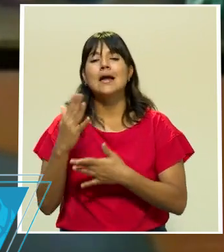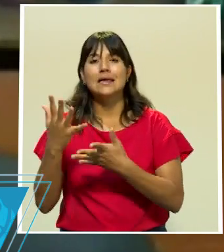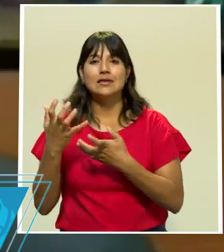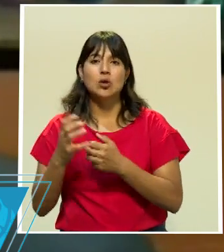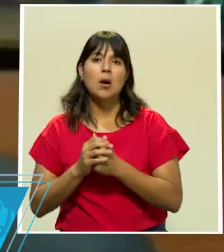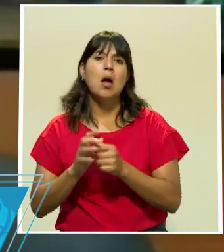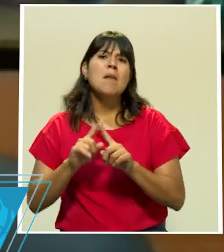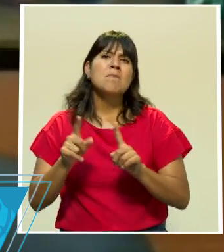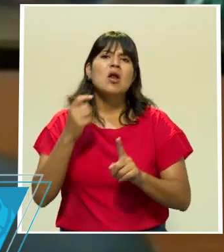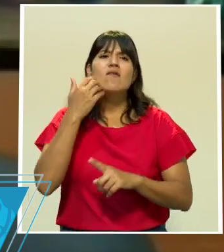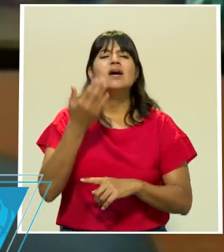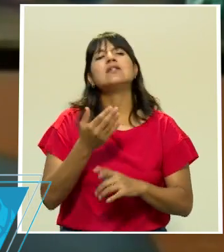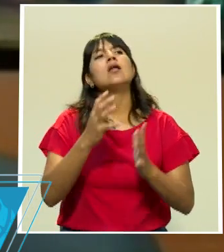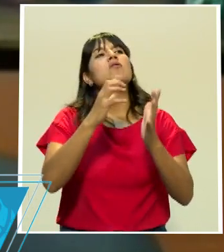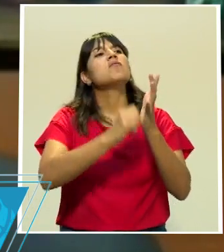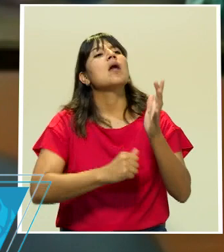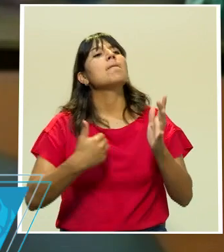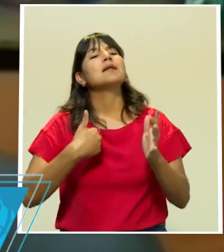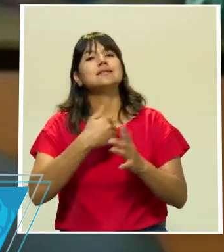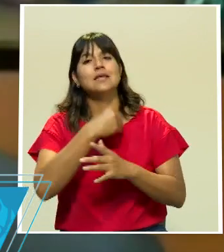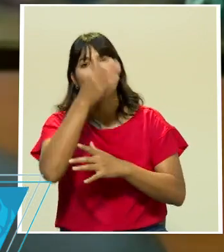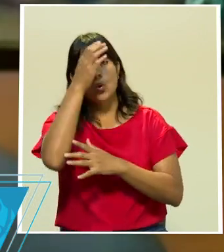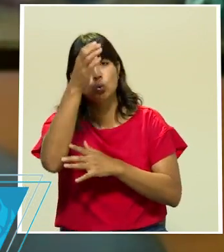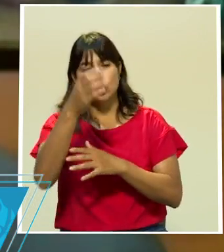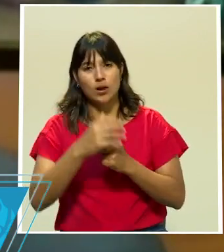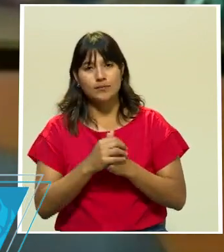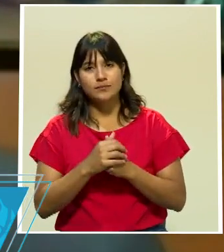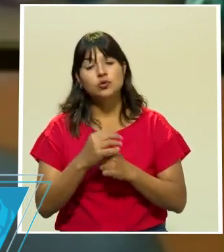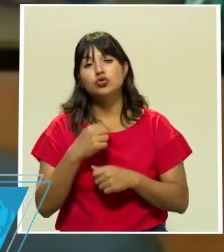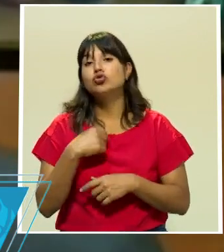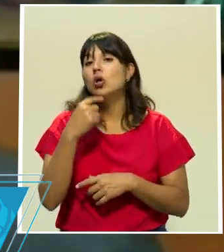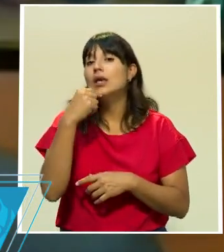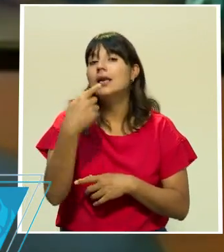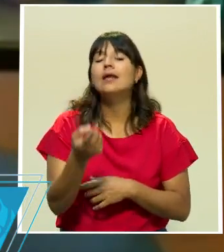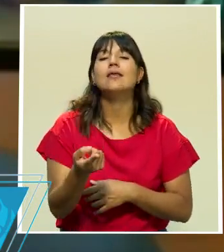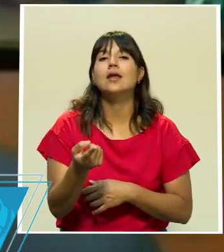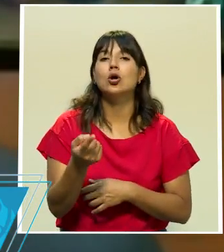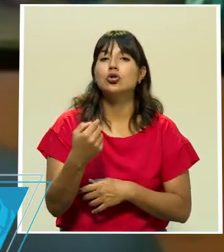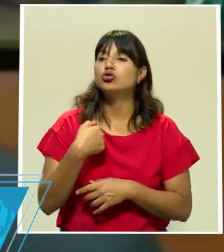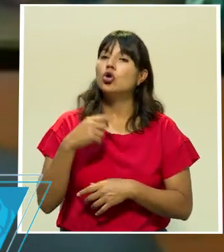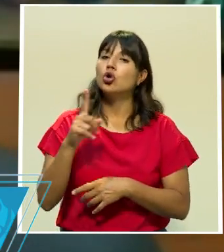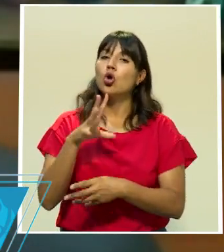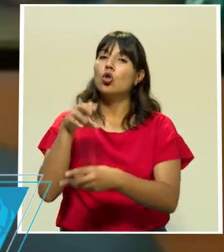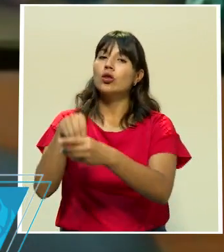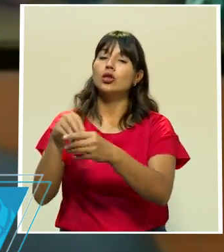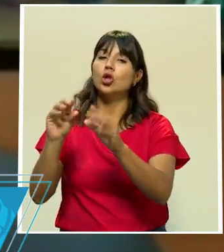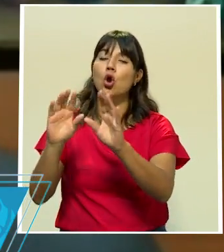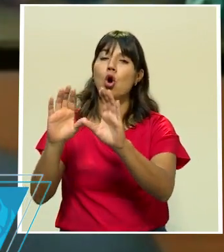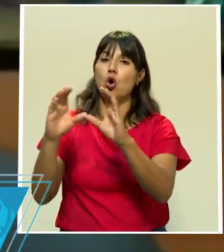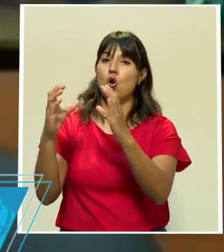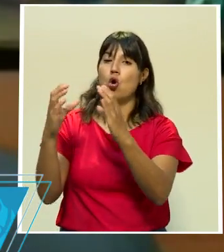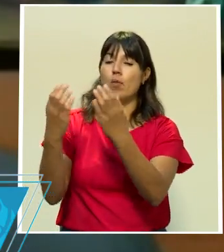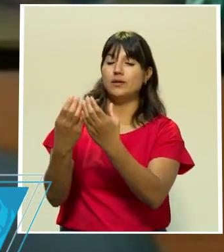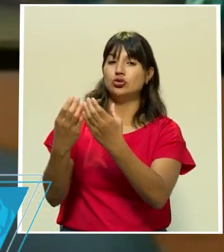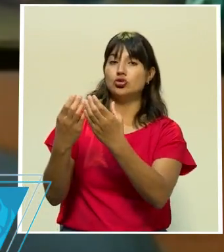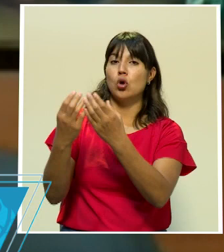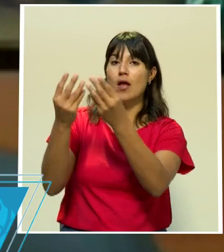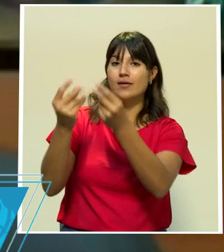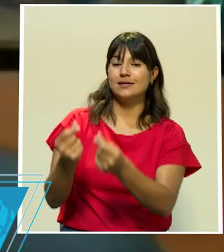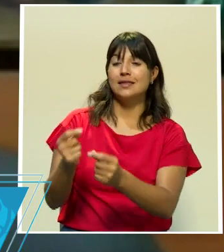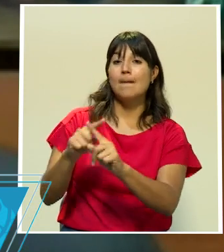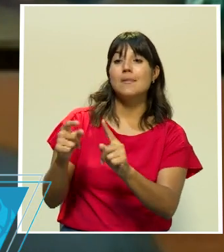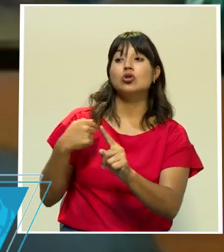recórtele al Ministerio de Agricultura. Te digo en una de las que porque yo no estoy en la Comisión de Hacienda, pero que fui a acompañar